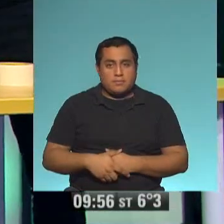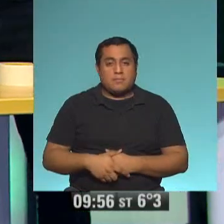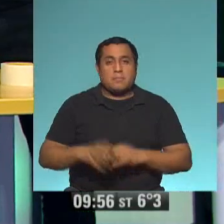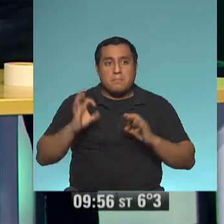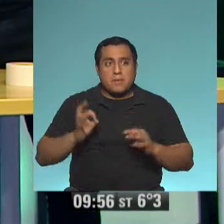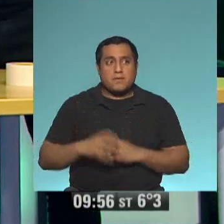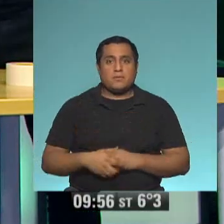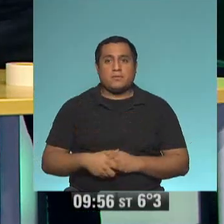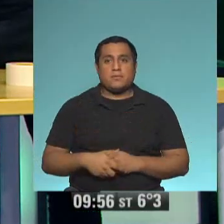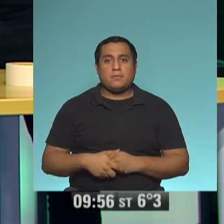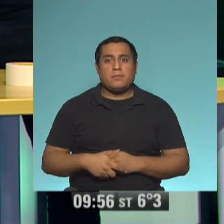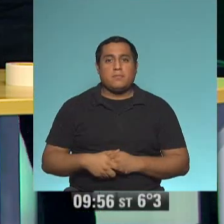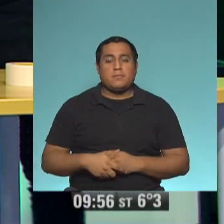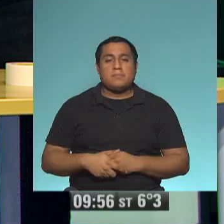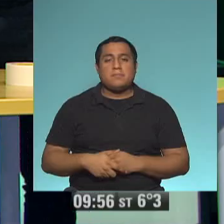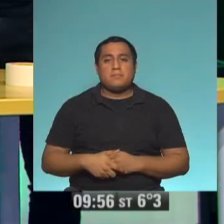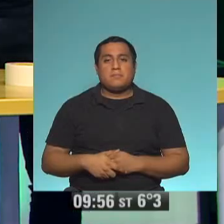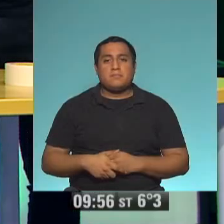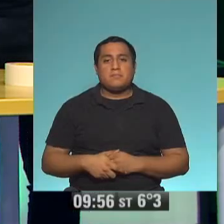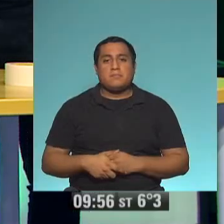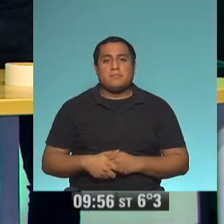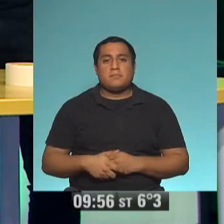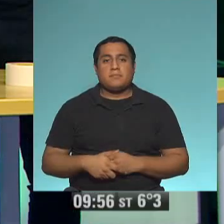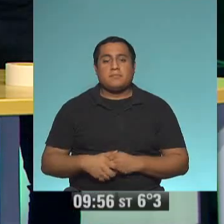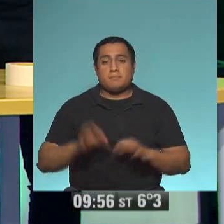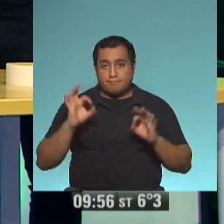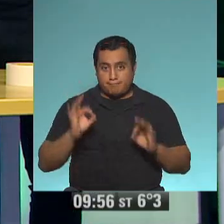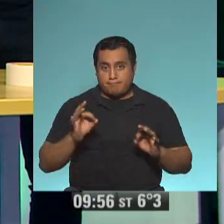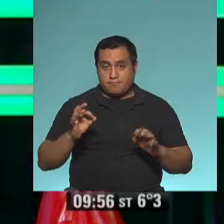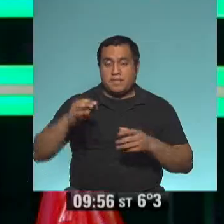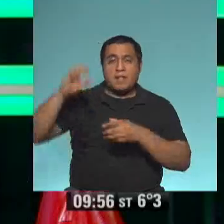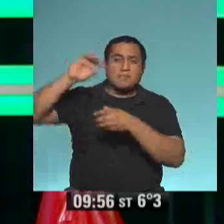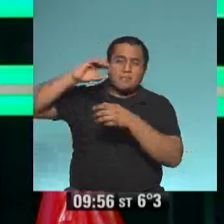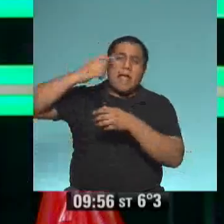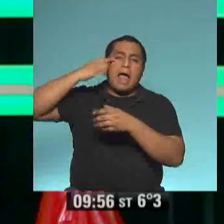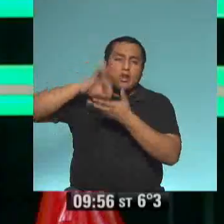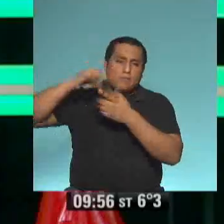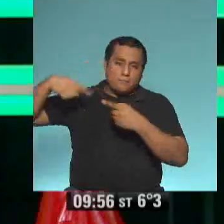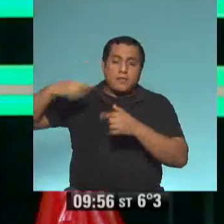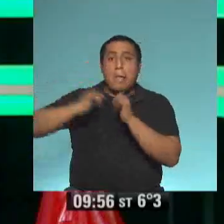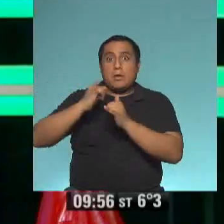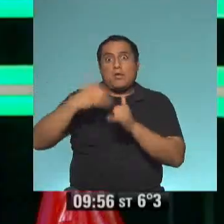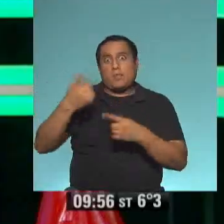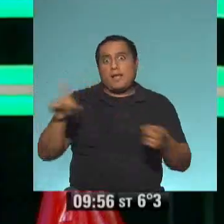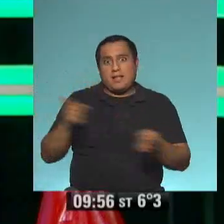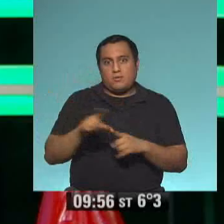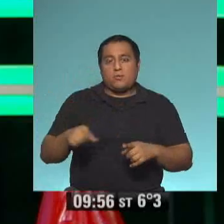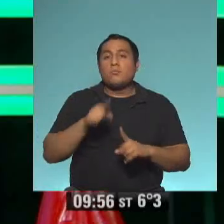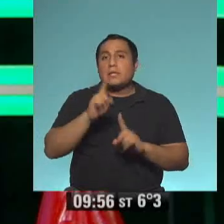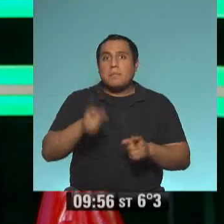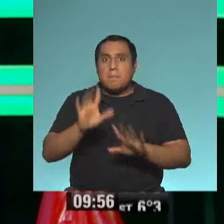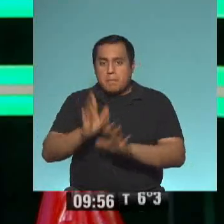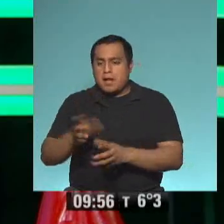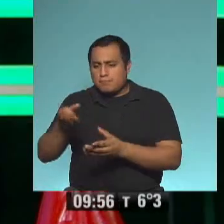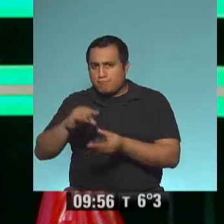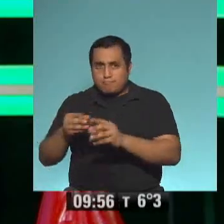Listo. Perfecto. Algo que haga ruido. Claro. Que encontremos y una en vez casa. Que te, ya le pusieron el arroz, yo se los explico así después ya empiezo a cantar y se quedan haciendo maracas. Dale.